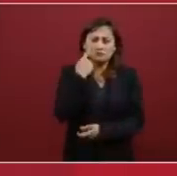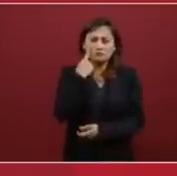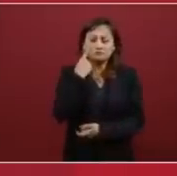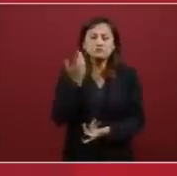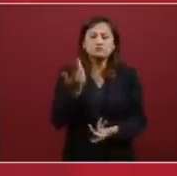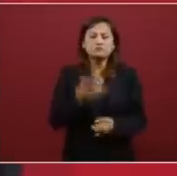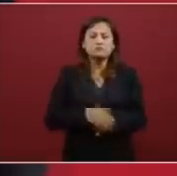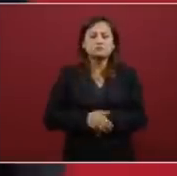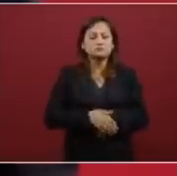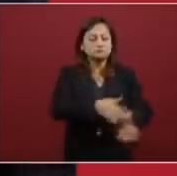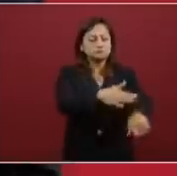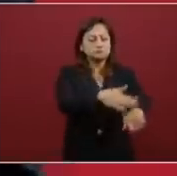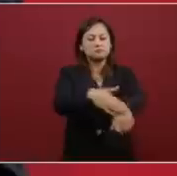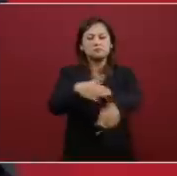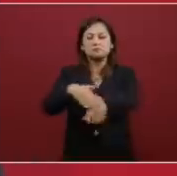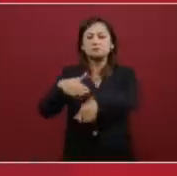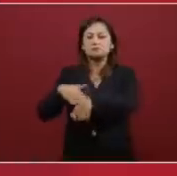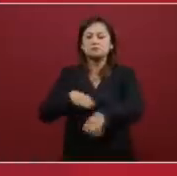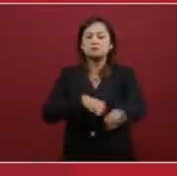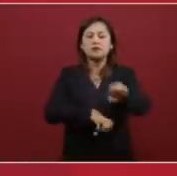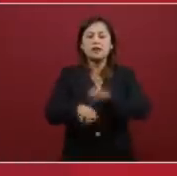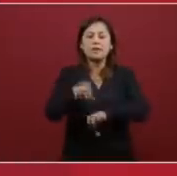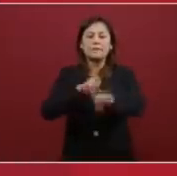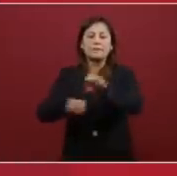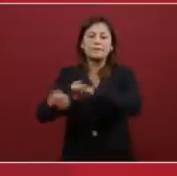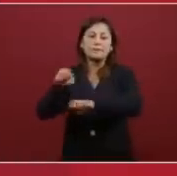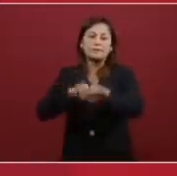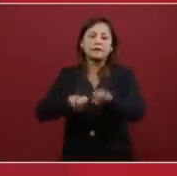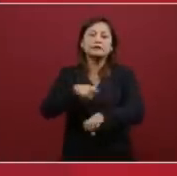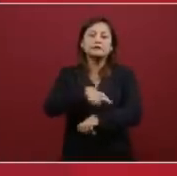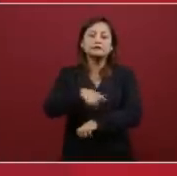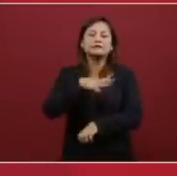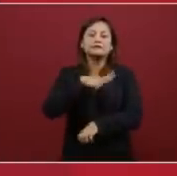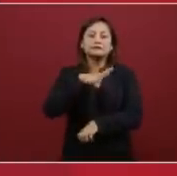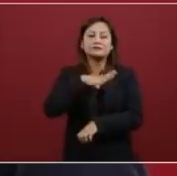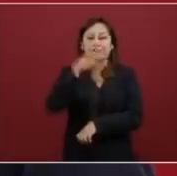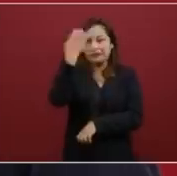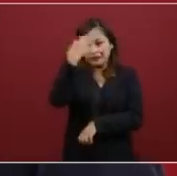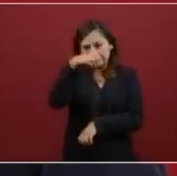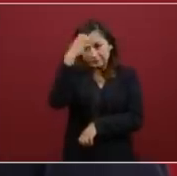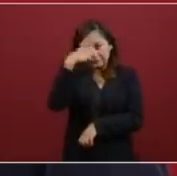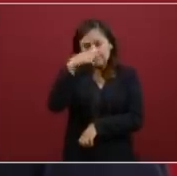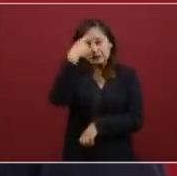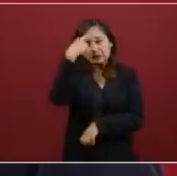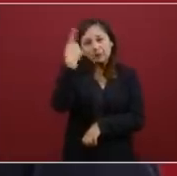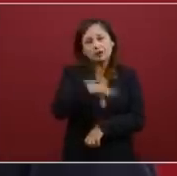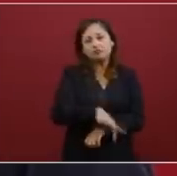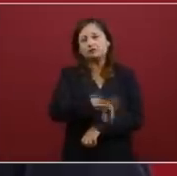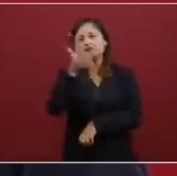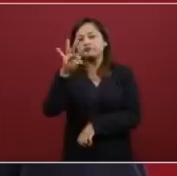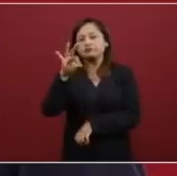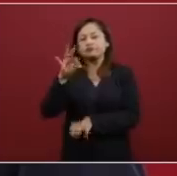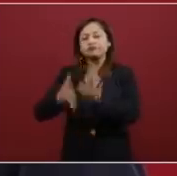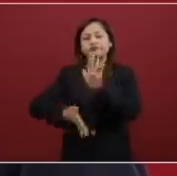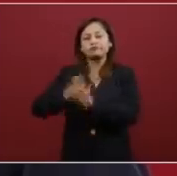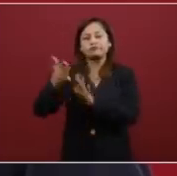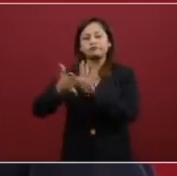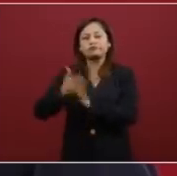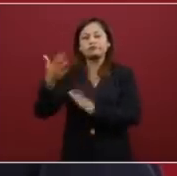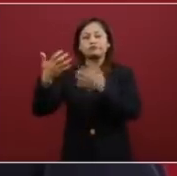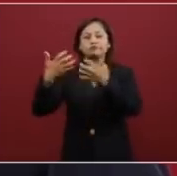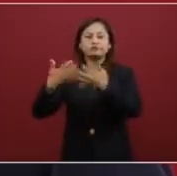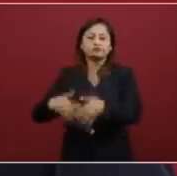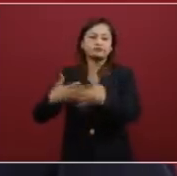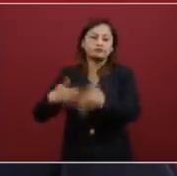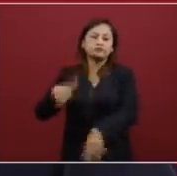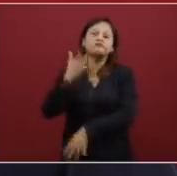convocar a empresas con experiencia en la construcción de